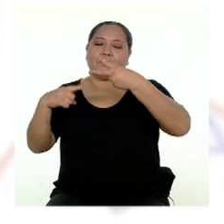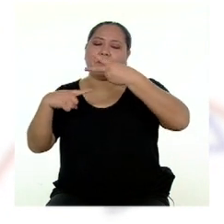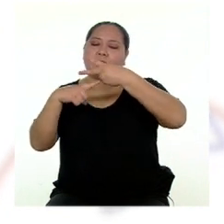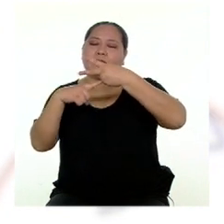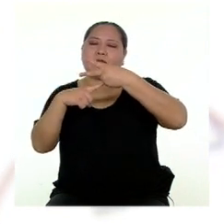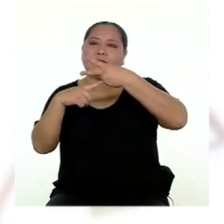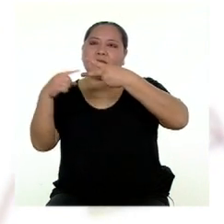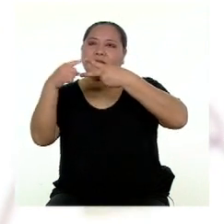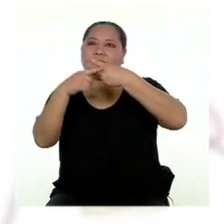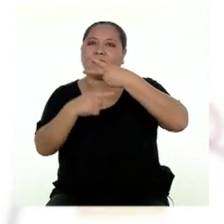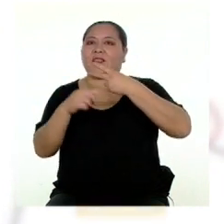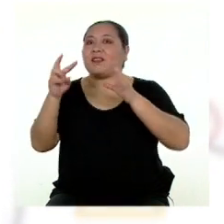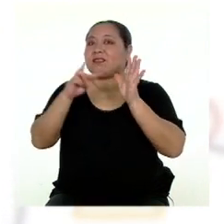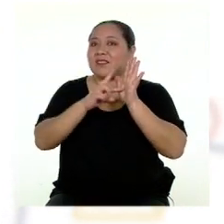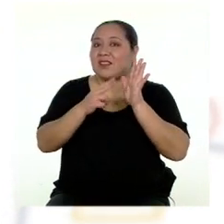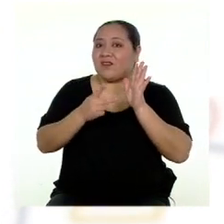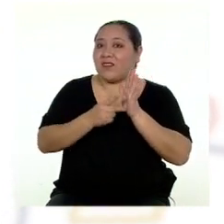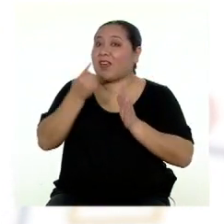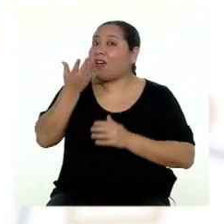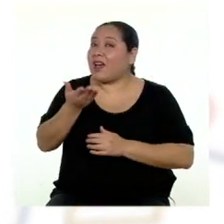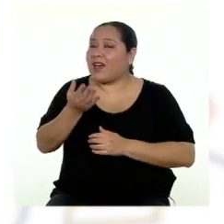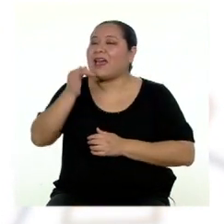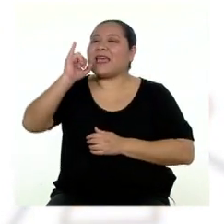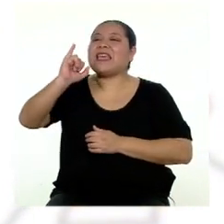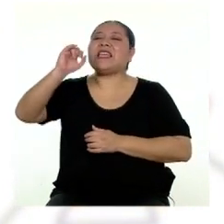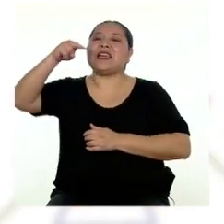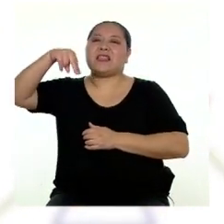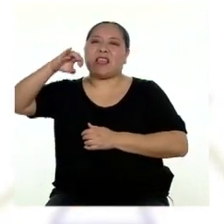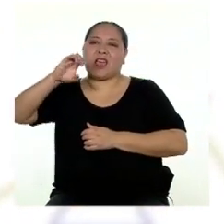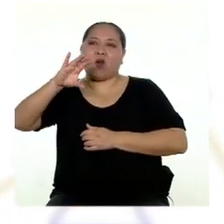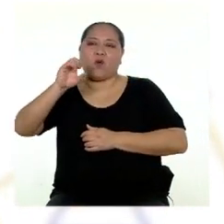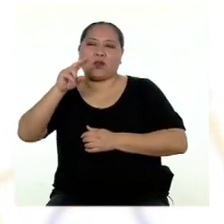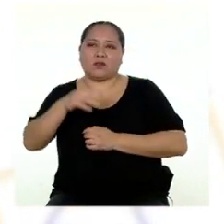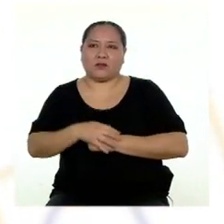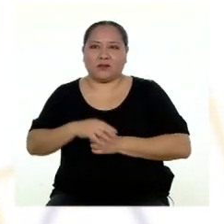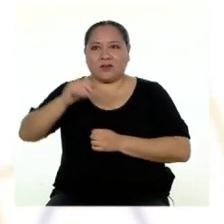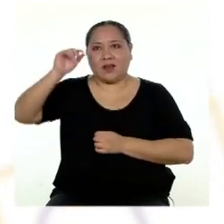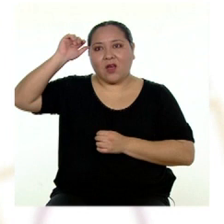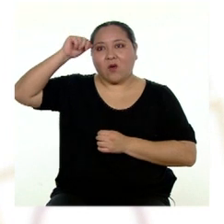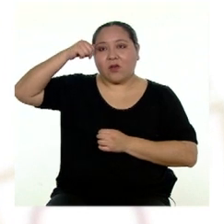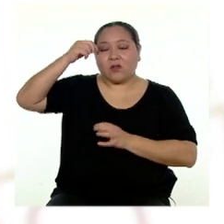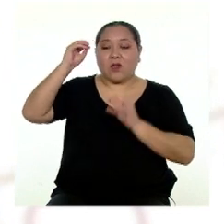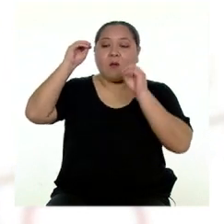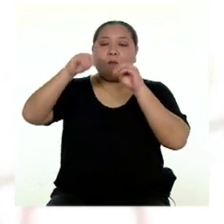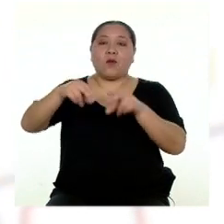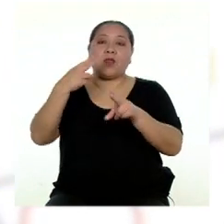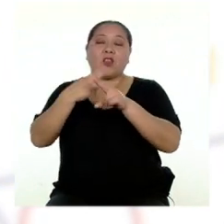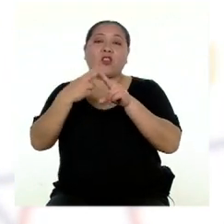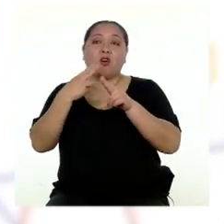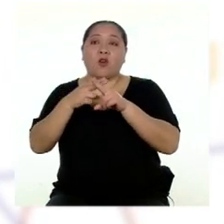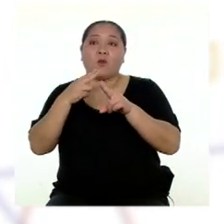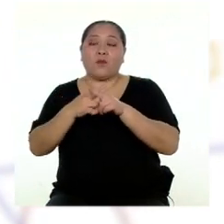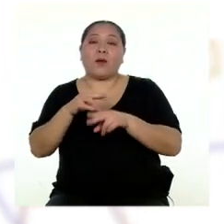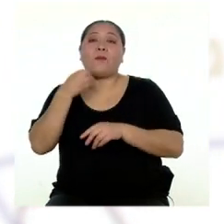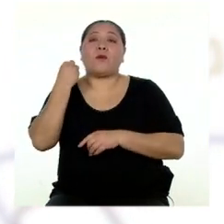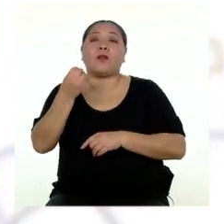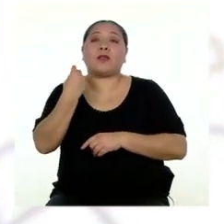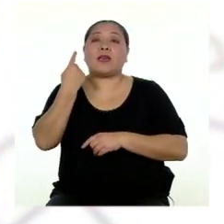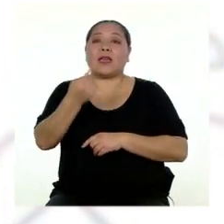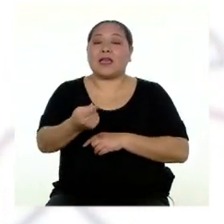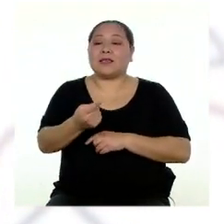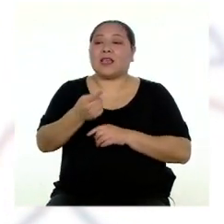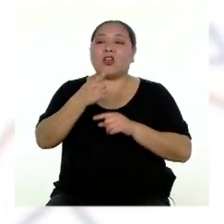que, eso significa que se trata de una inecuación. Recordemos que se les llama así porque nos estamos refiriendo a